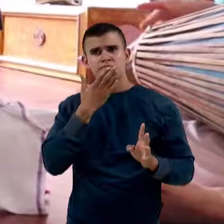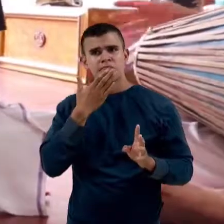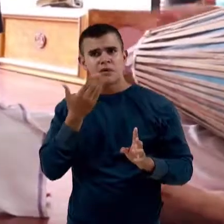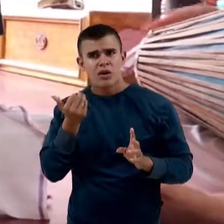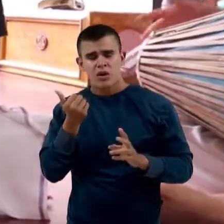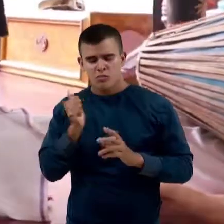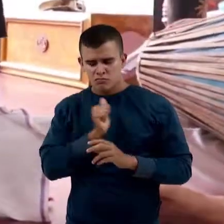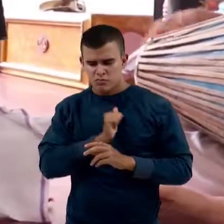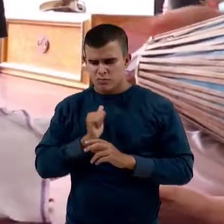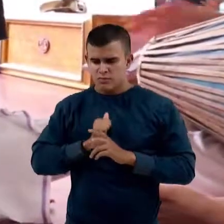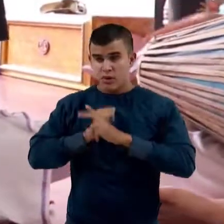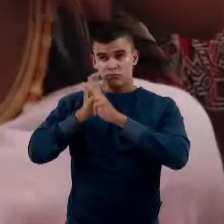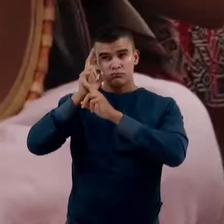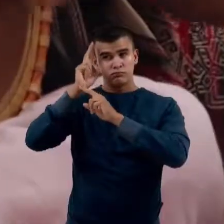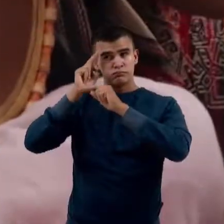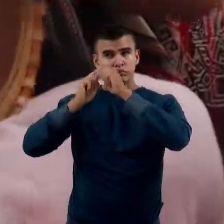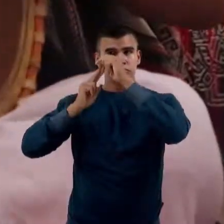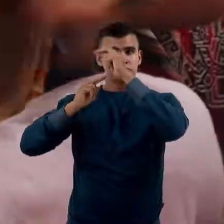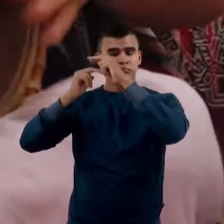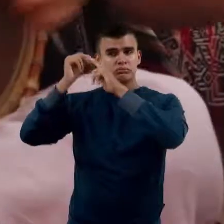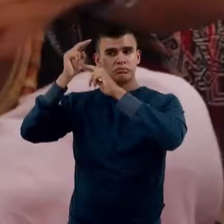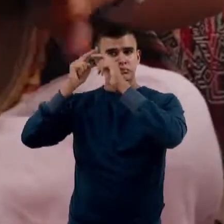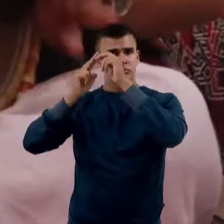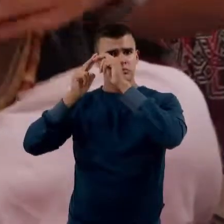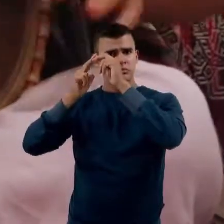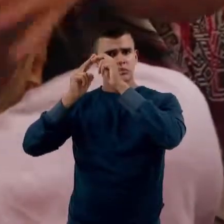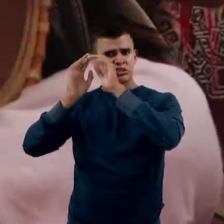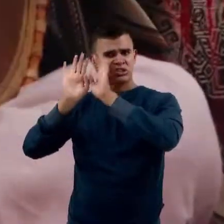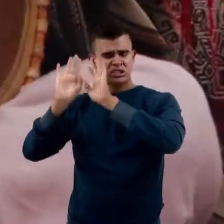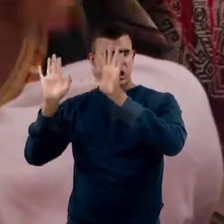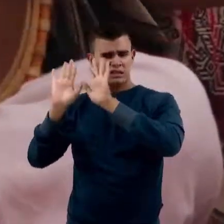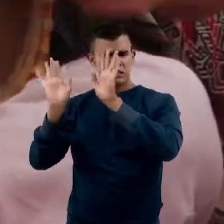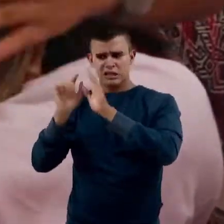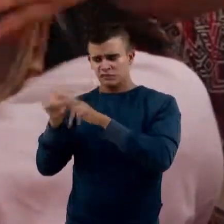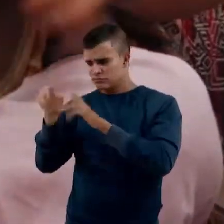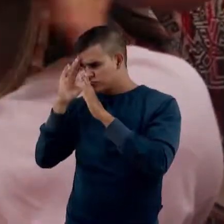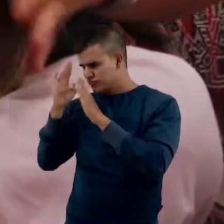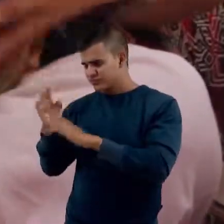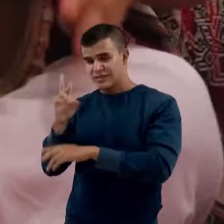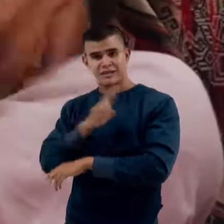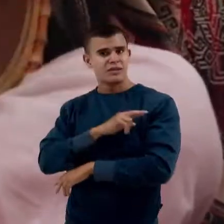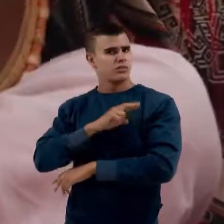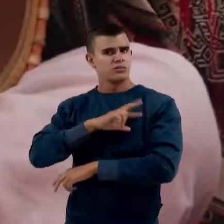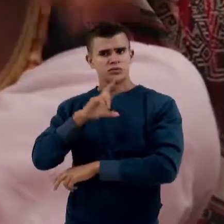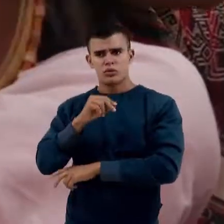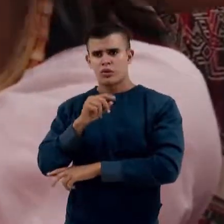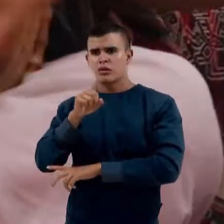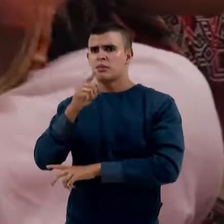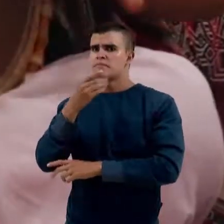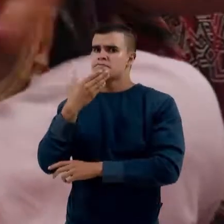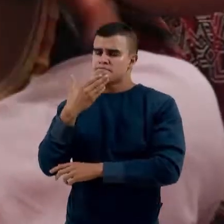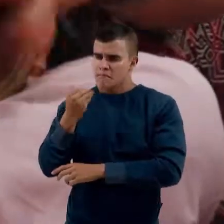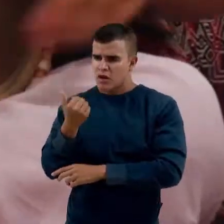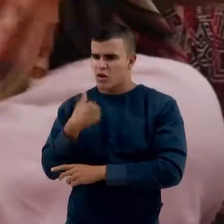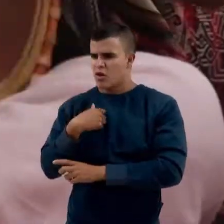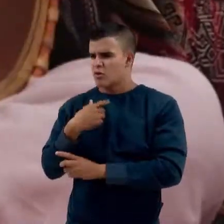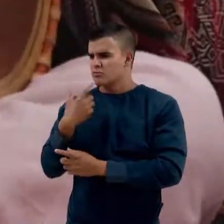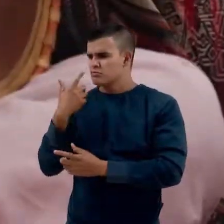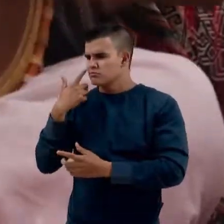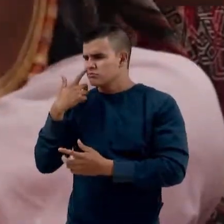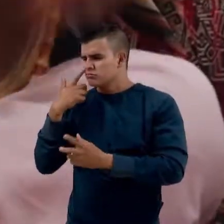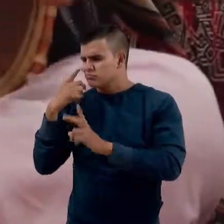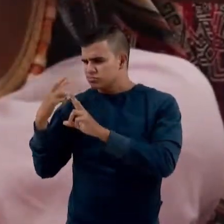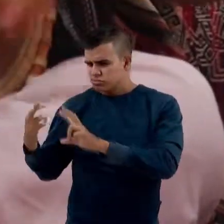su construcción de mundo hasta allí, cuando apenas está empezando esa etapa de exploración,